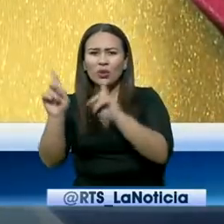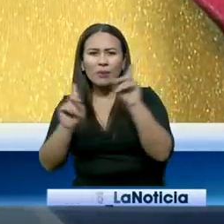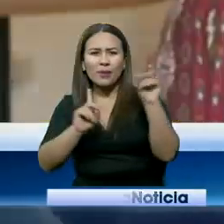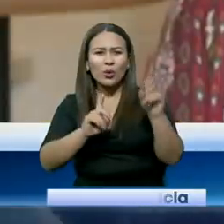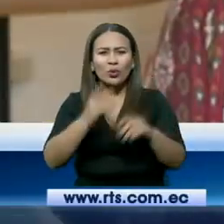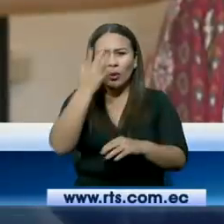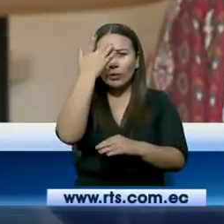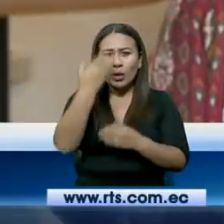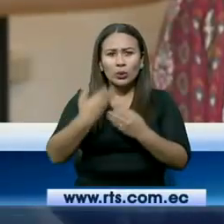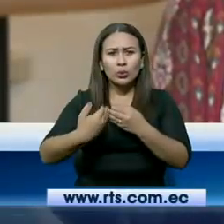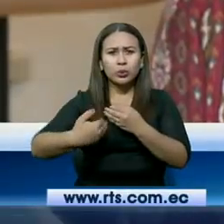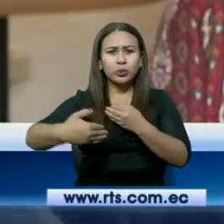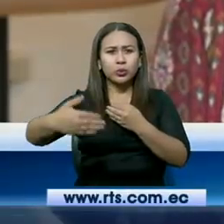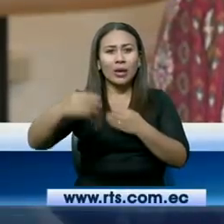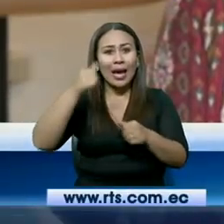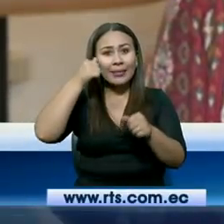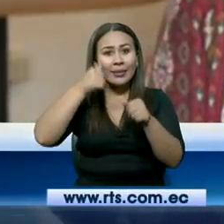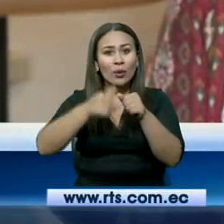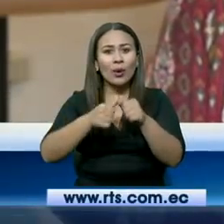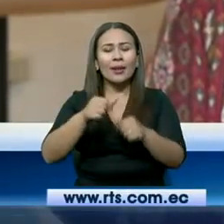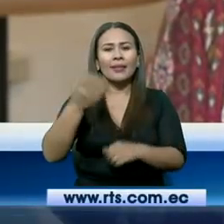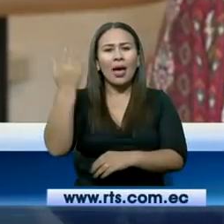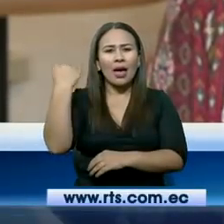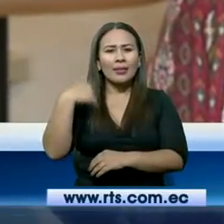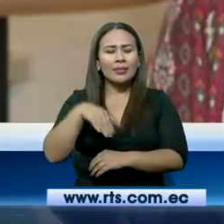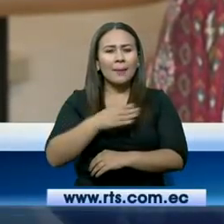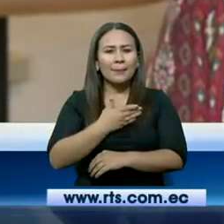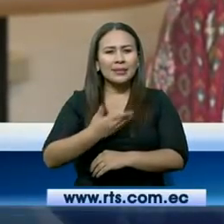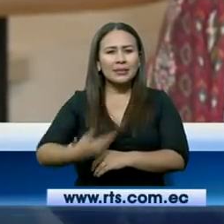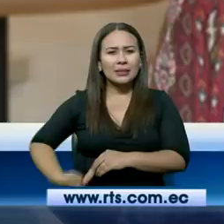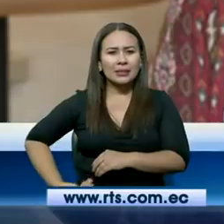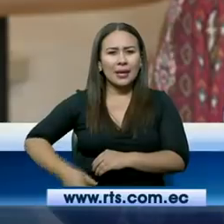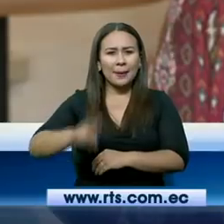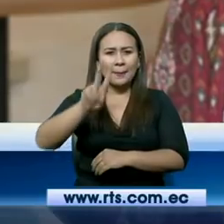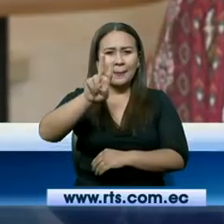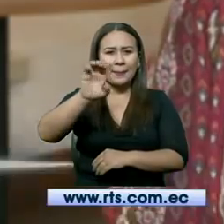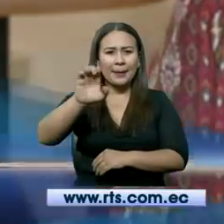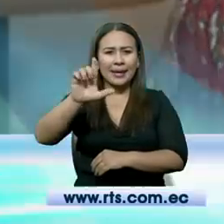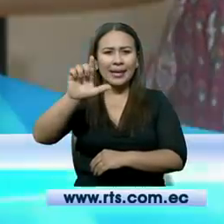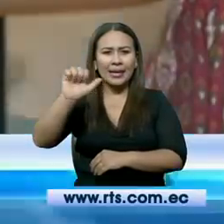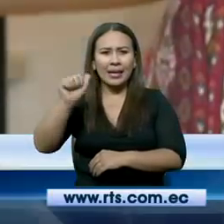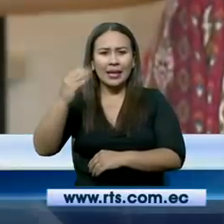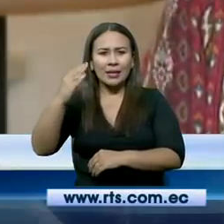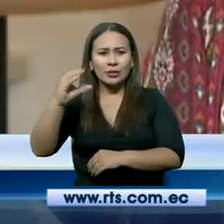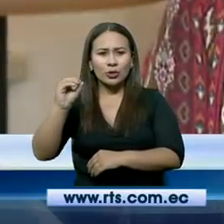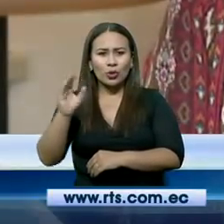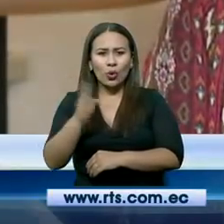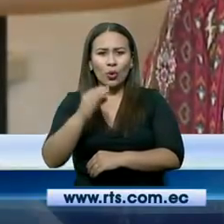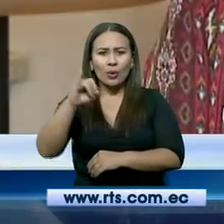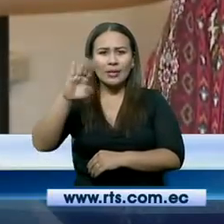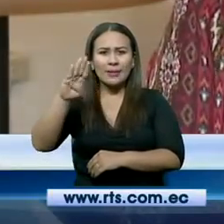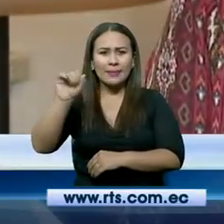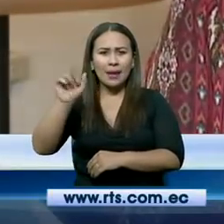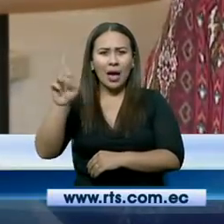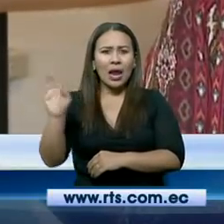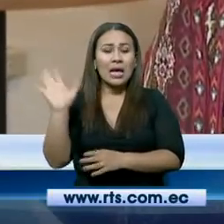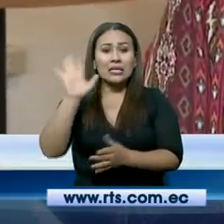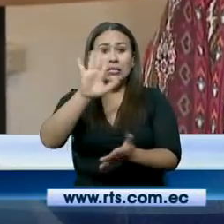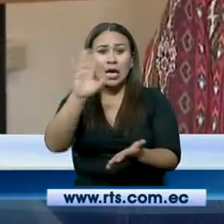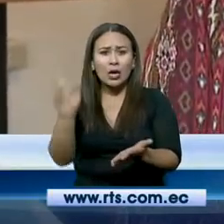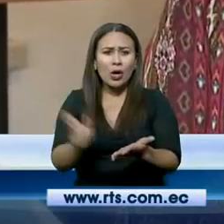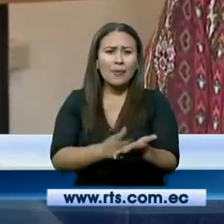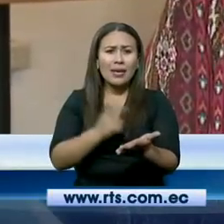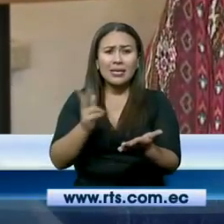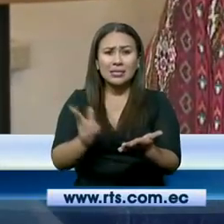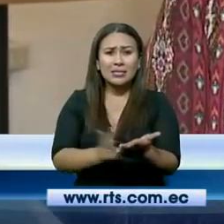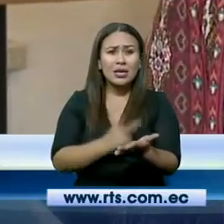periodos. Recordemos el caso de Velasco Ibarra, que fue reelegido 5 veces, solamente una vez terminó su periodo y eran momentos de